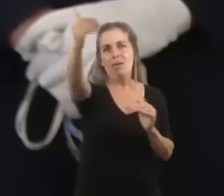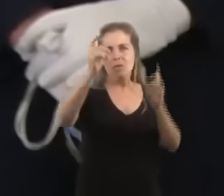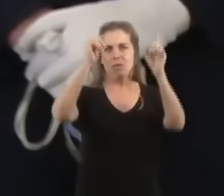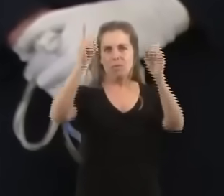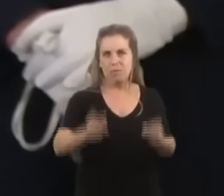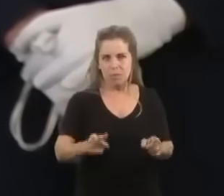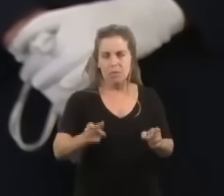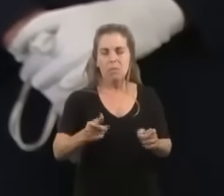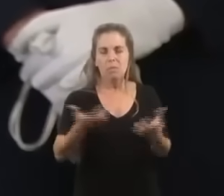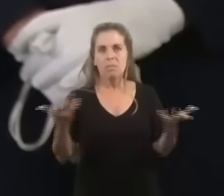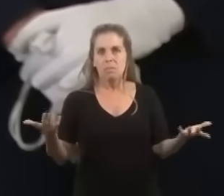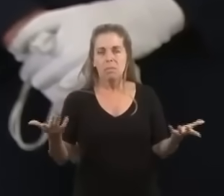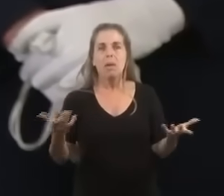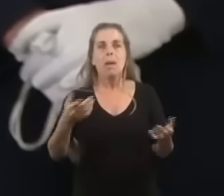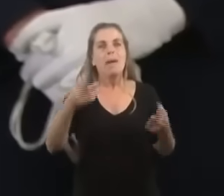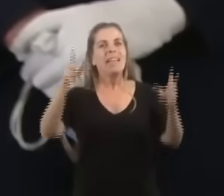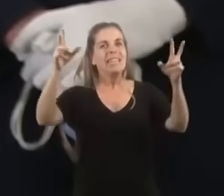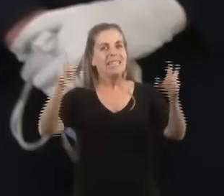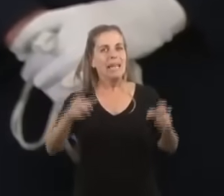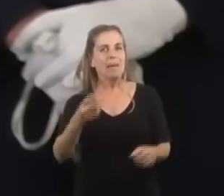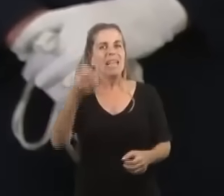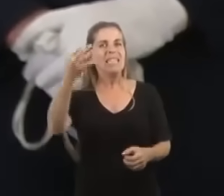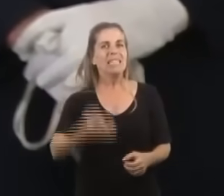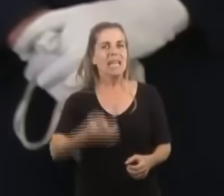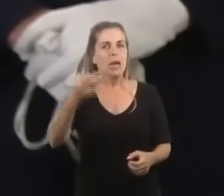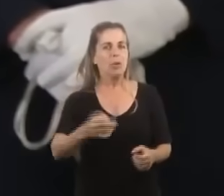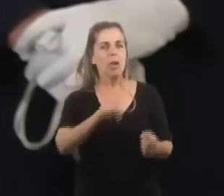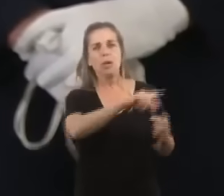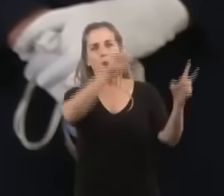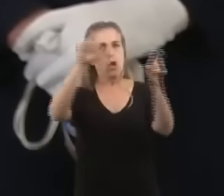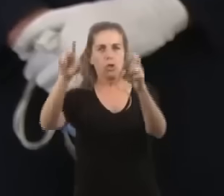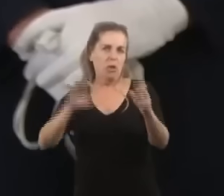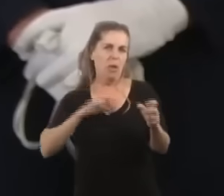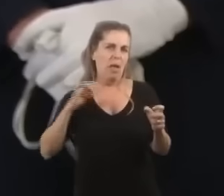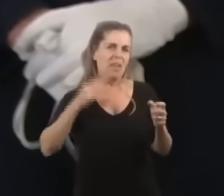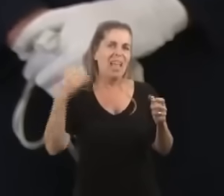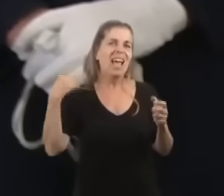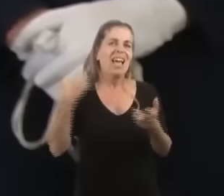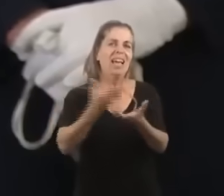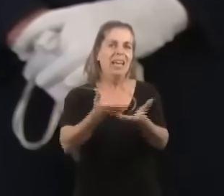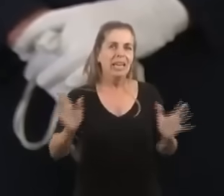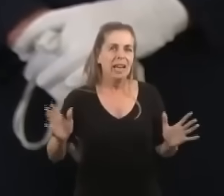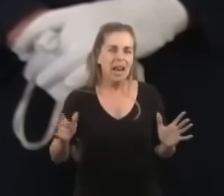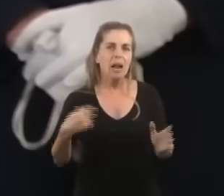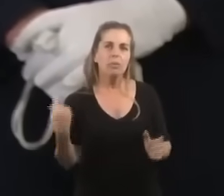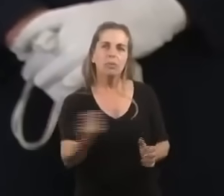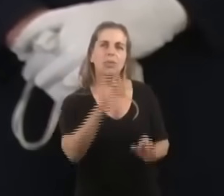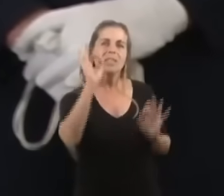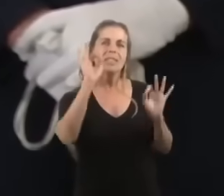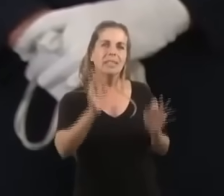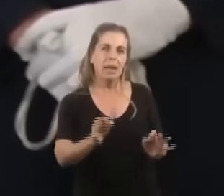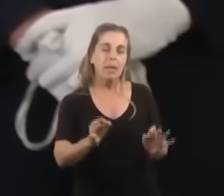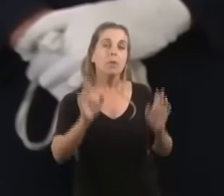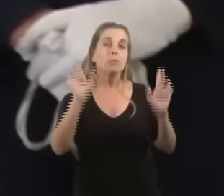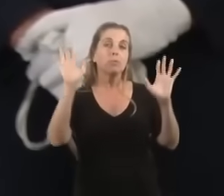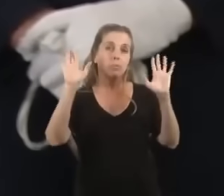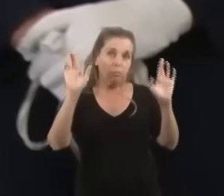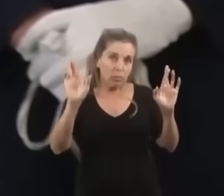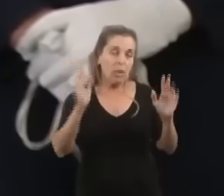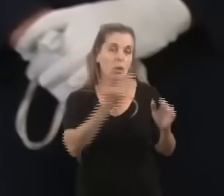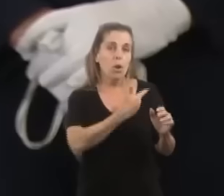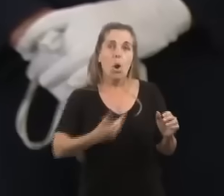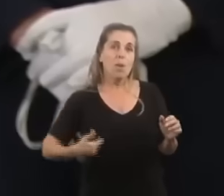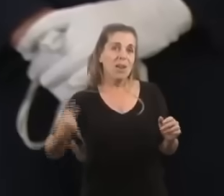nación en seguridad y en los más demás órdenes de la vida también porque entendemos que llegará el día en el que nosotros no seamos